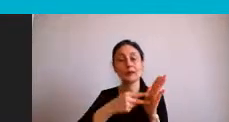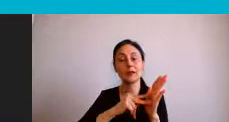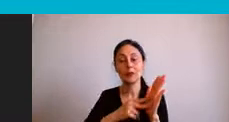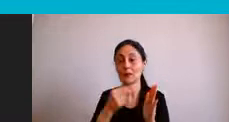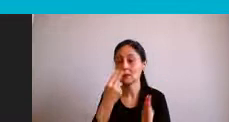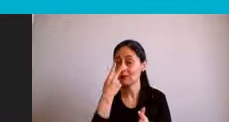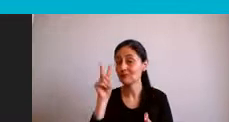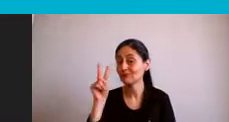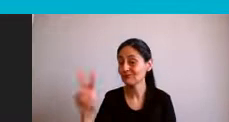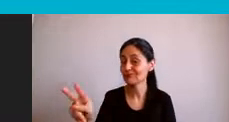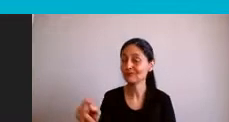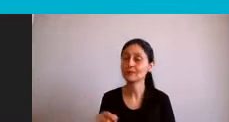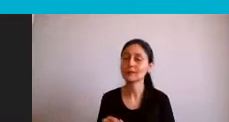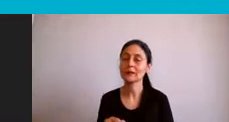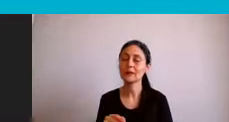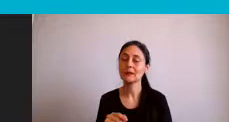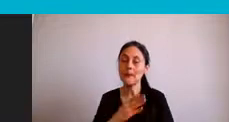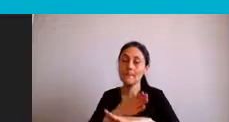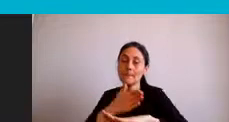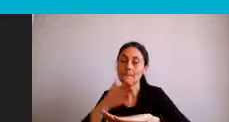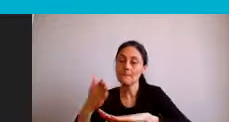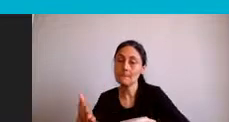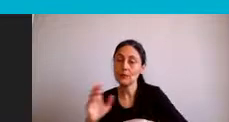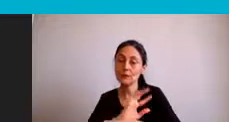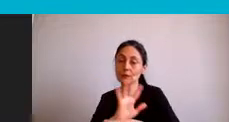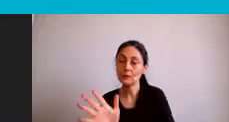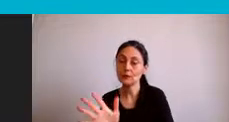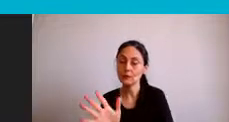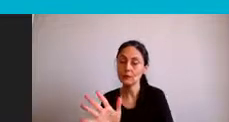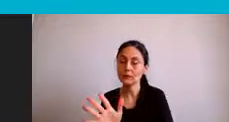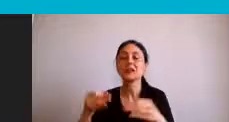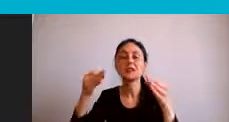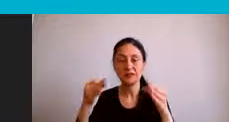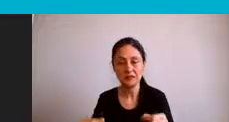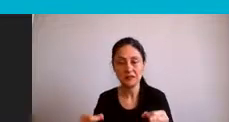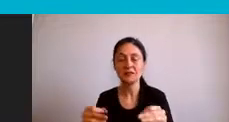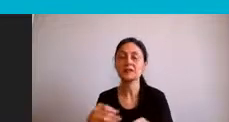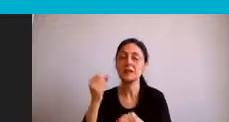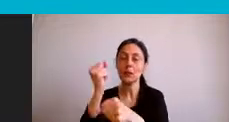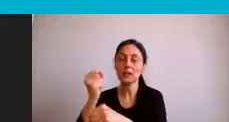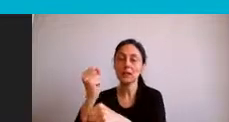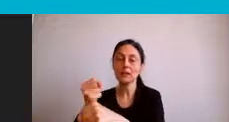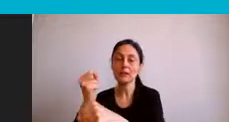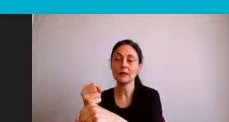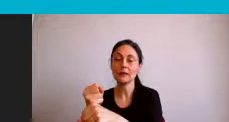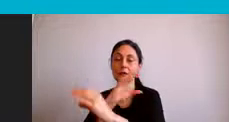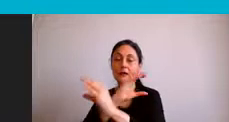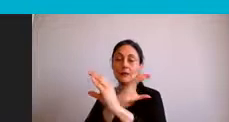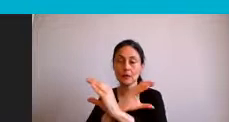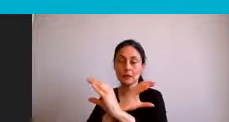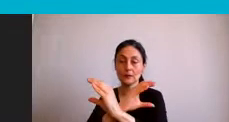han mostrado ser eficaces en modalidades de teleatención, tanto previas al COVID como durante el